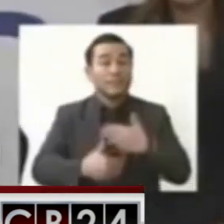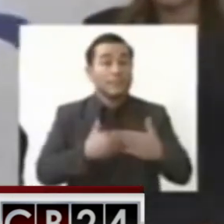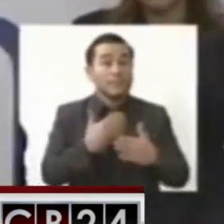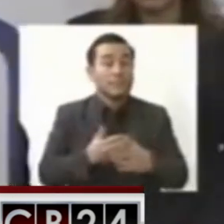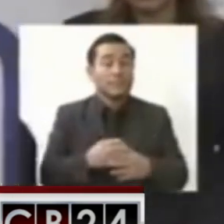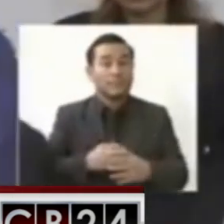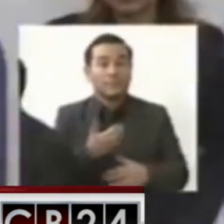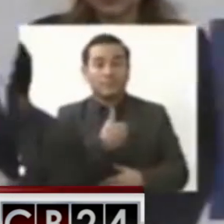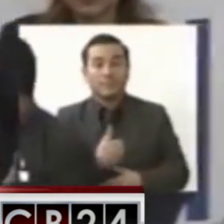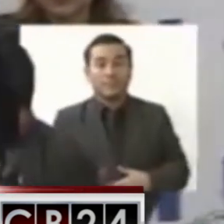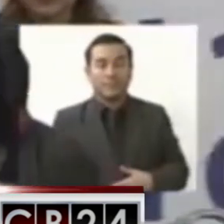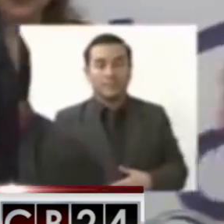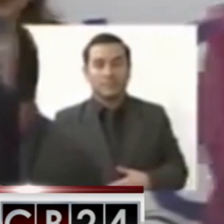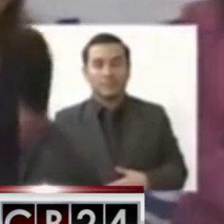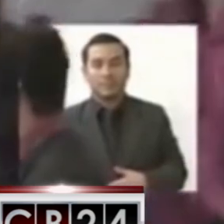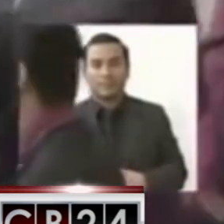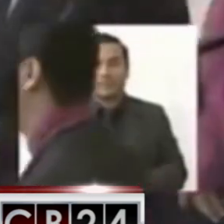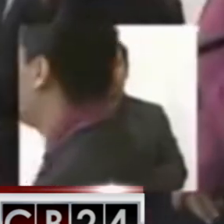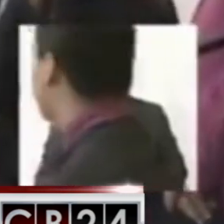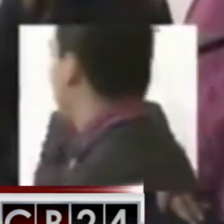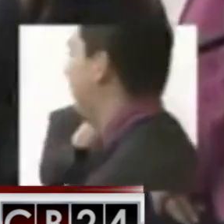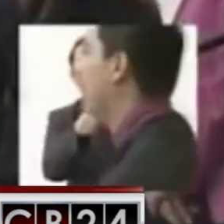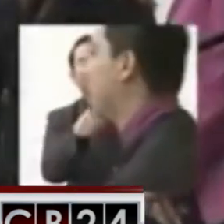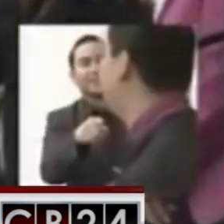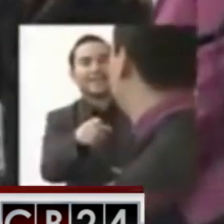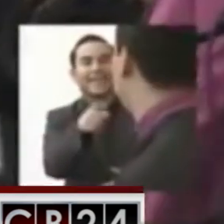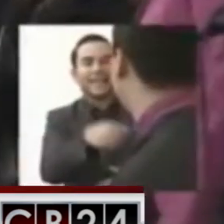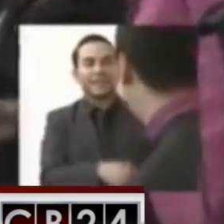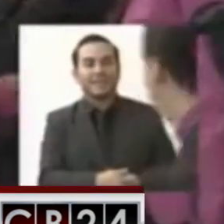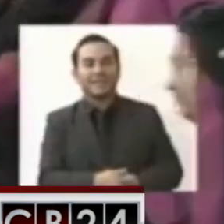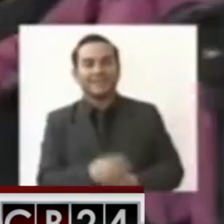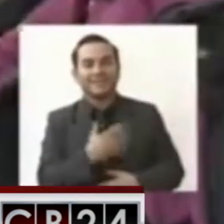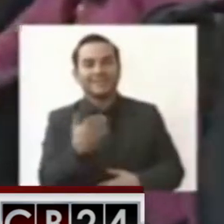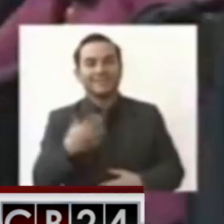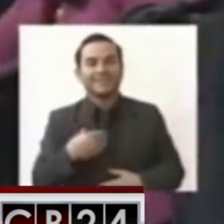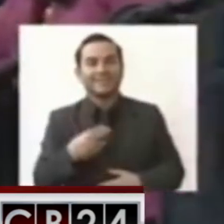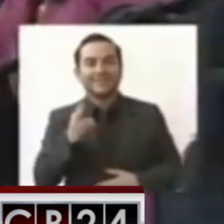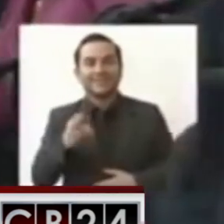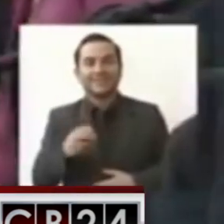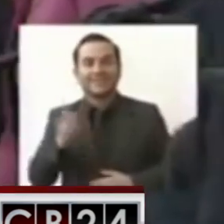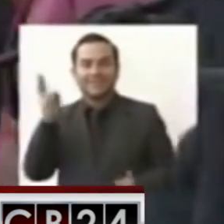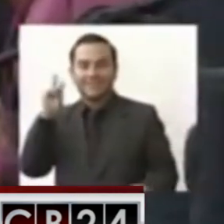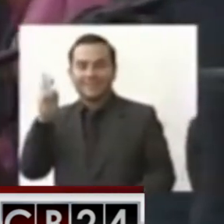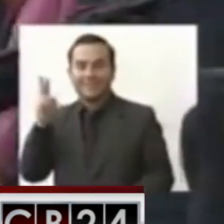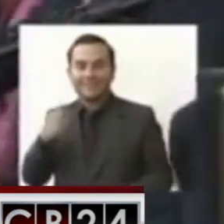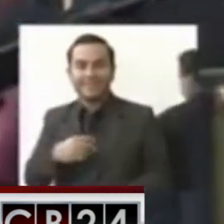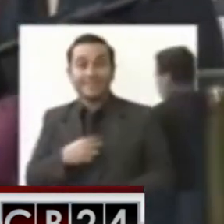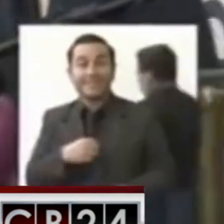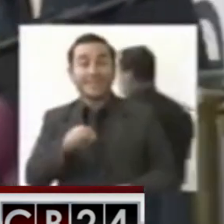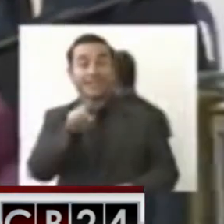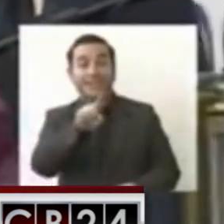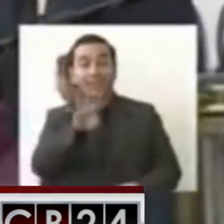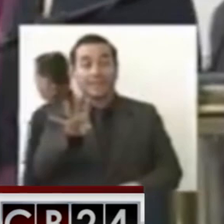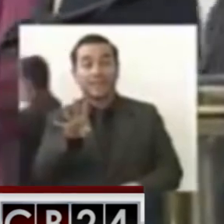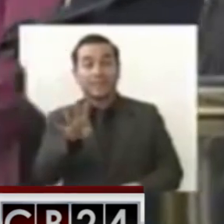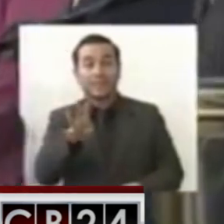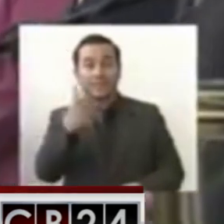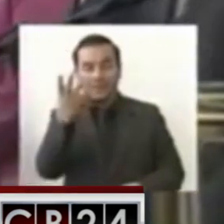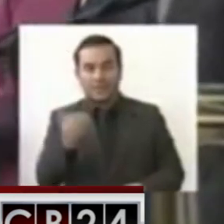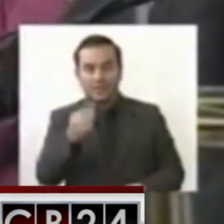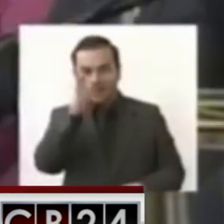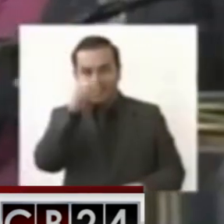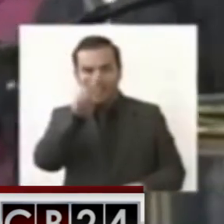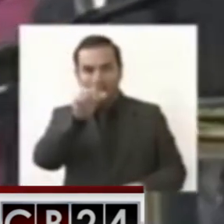gobierno de personas cercanas al partido oficialista el izquierdista frente farabundo martí la liberación nacional el mandatario electo